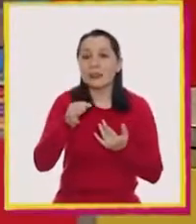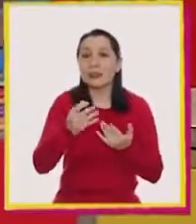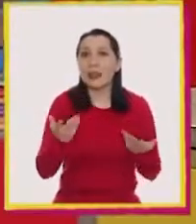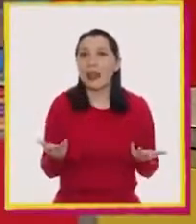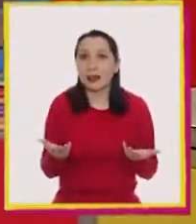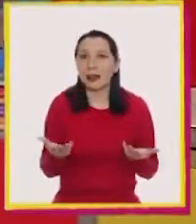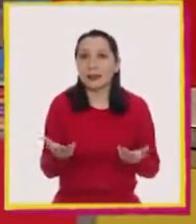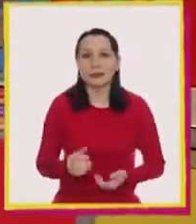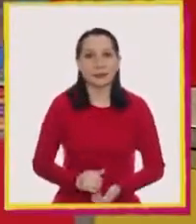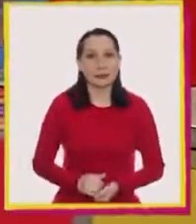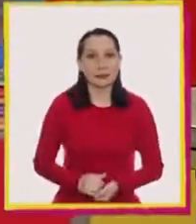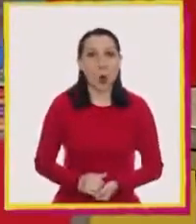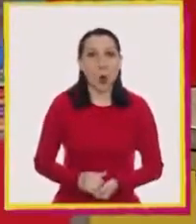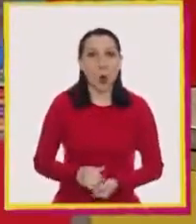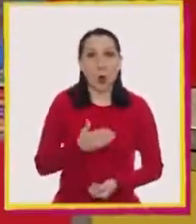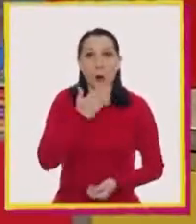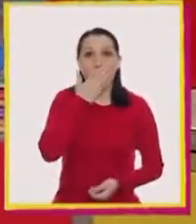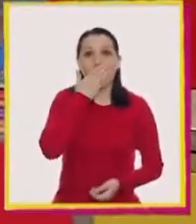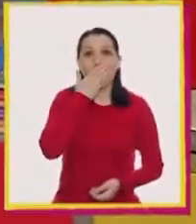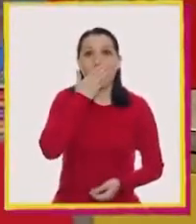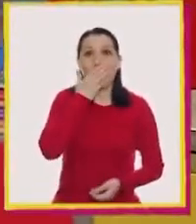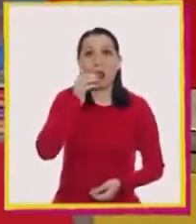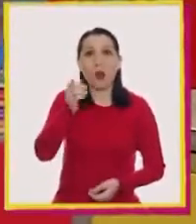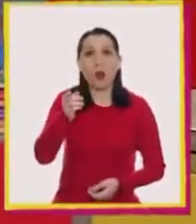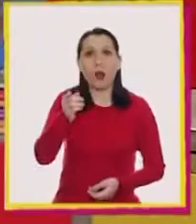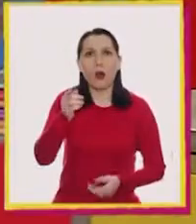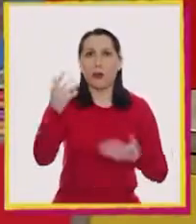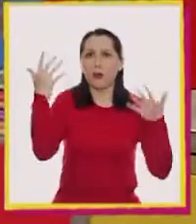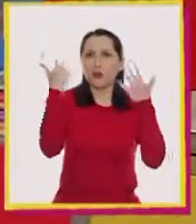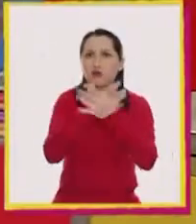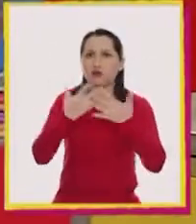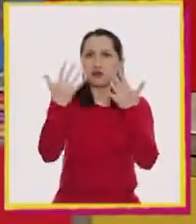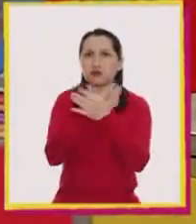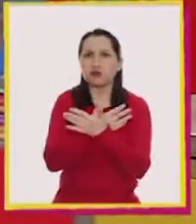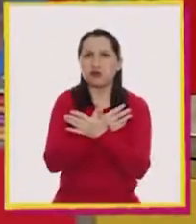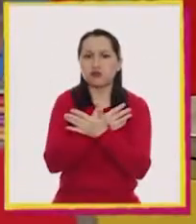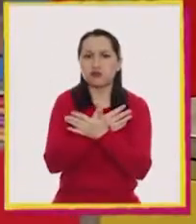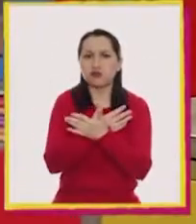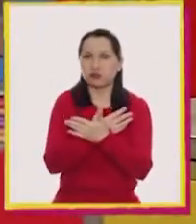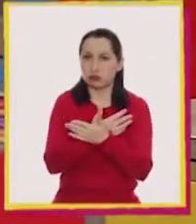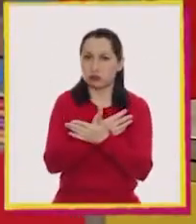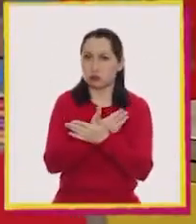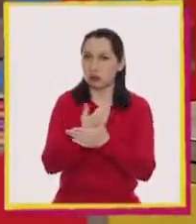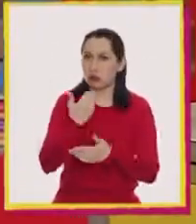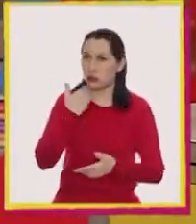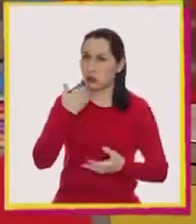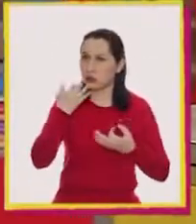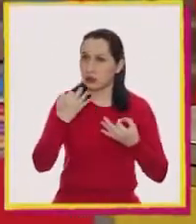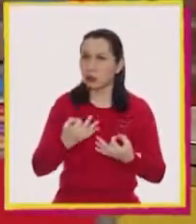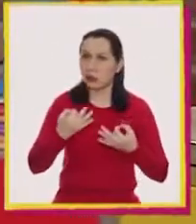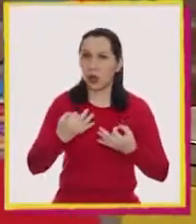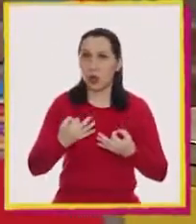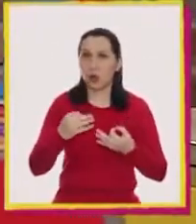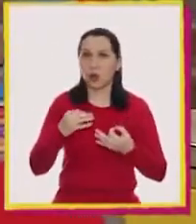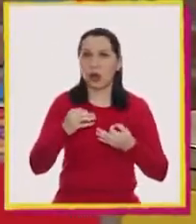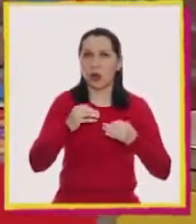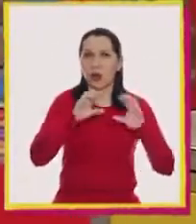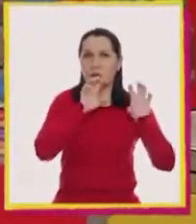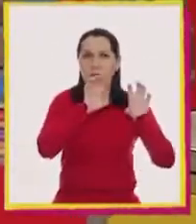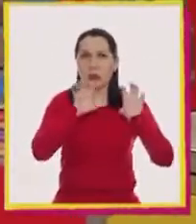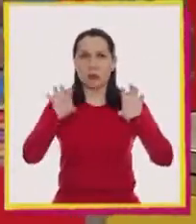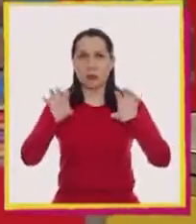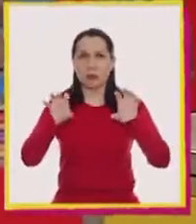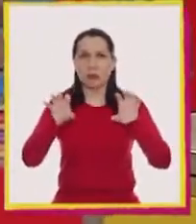esa tómbola? ¡Ah! ¿Esa tómbola se confundió? Estoy casi segura que